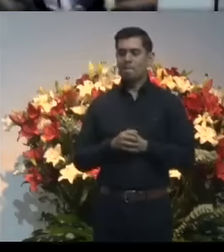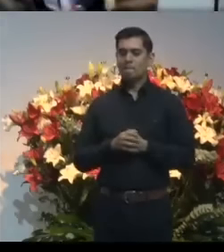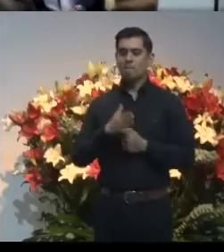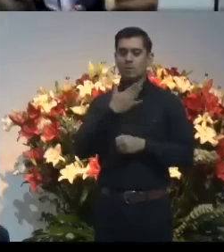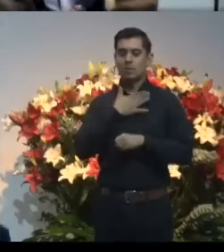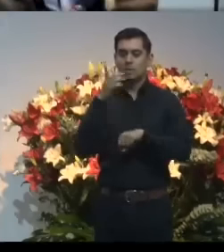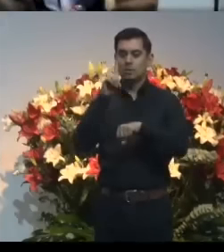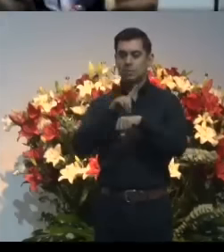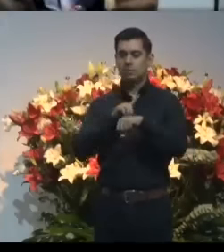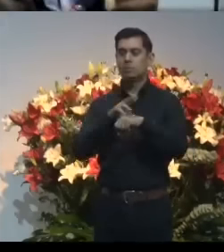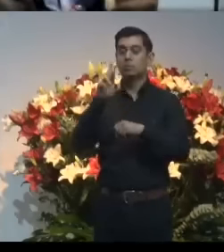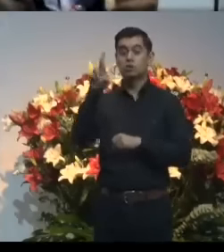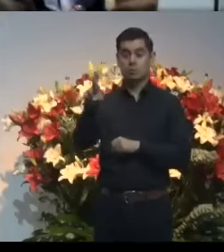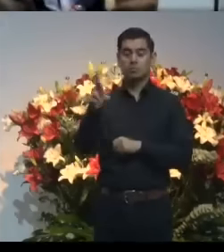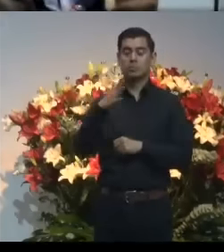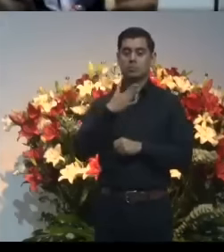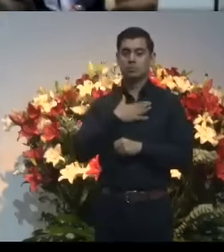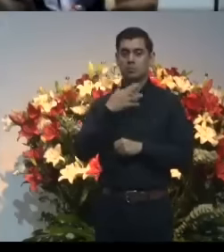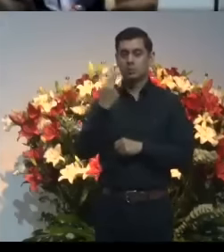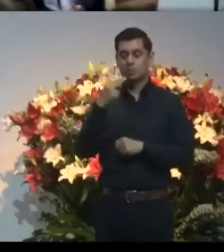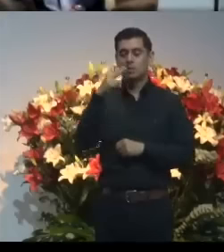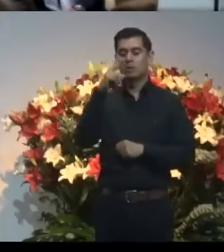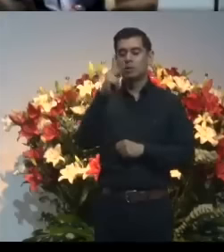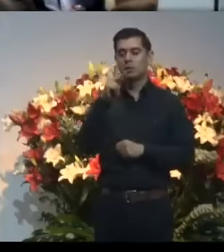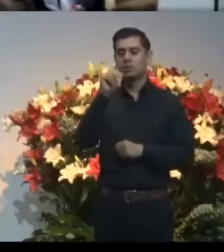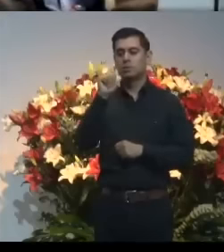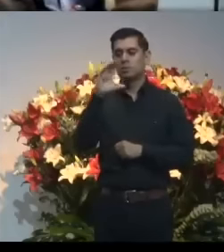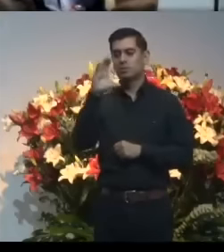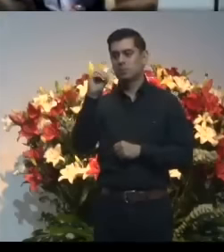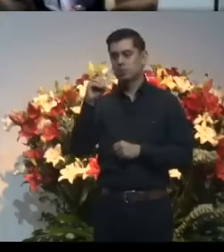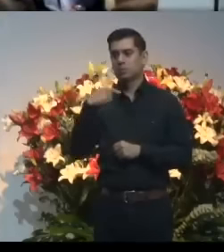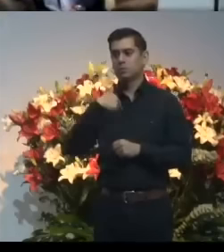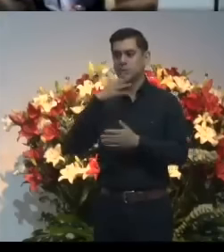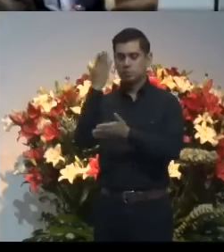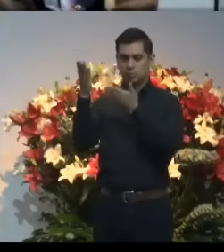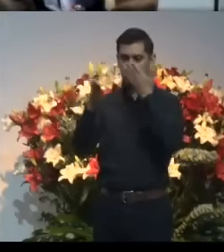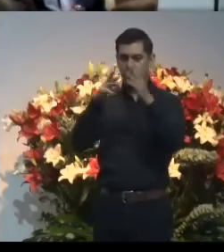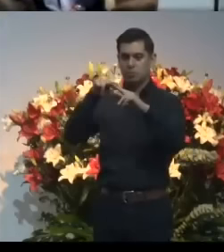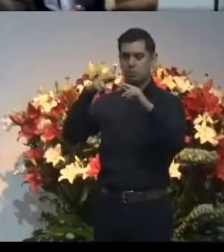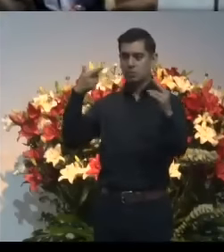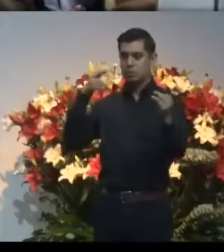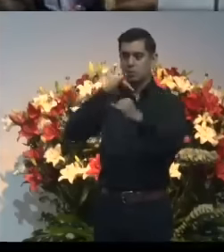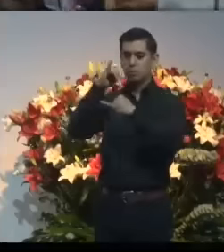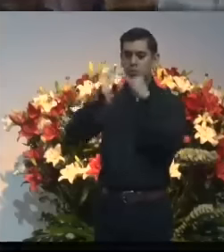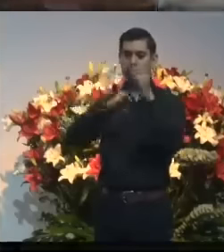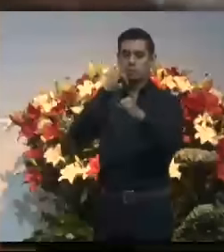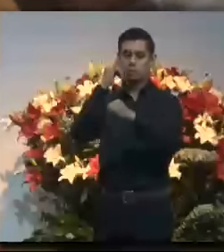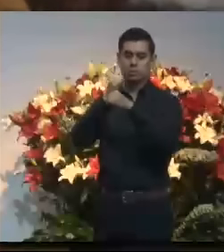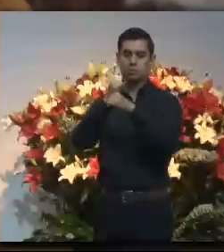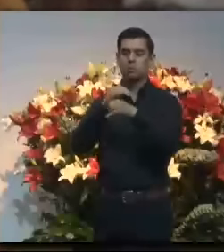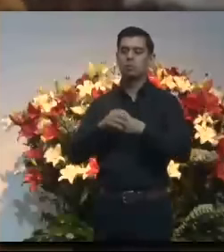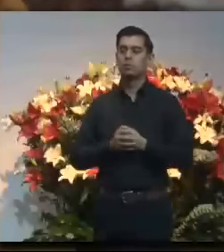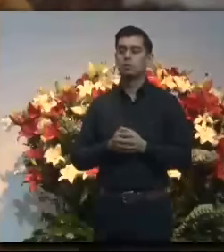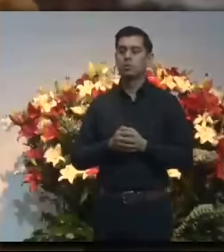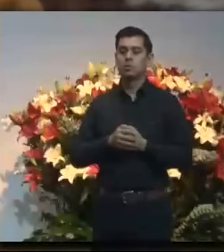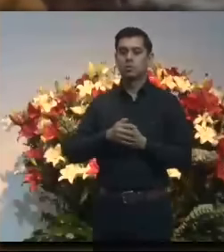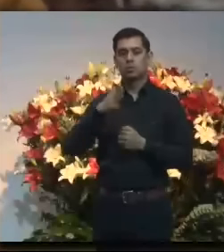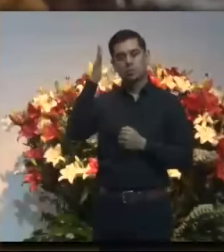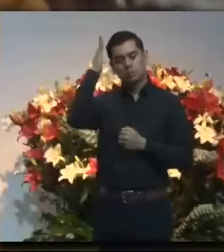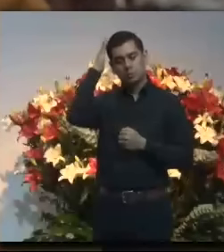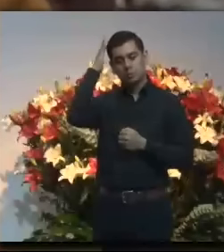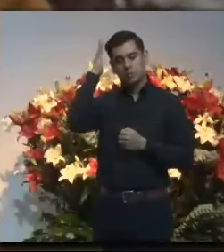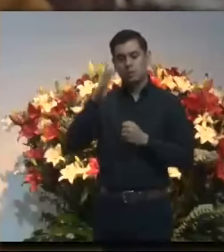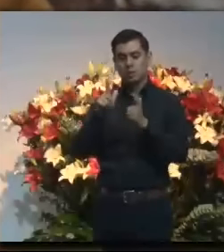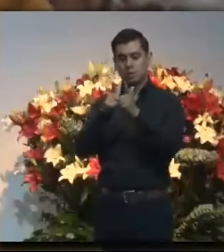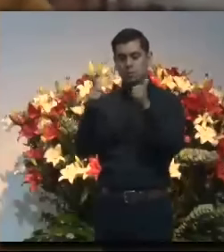Buenos días, Xochitl. Soy Paco Barrera, estudiante de Relaciones Internacionales. En los medios se dice que los líderes de los partidos políticos la han abandonado.